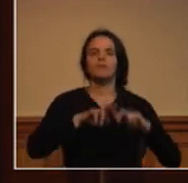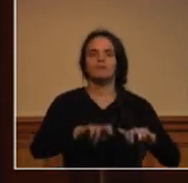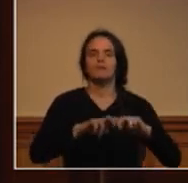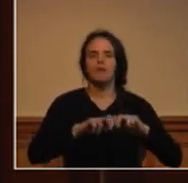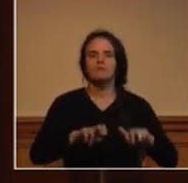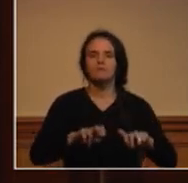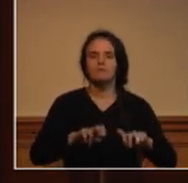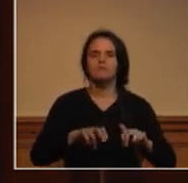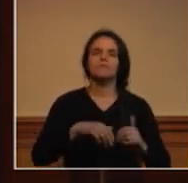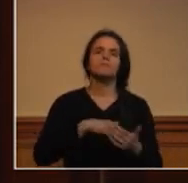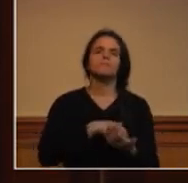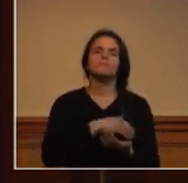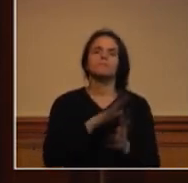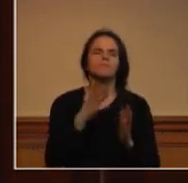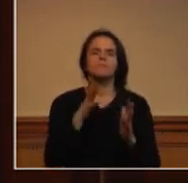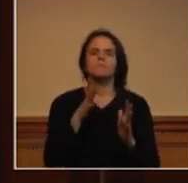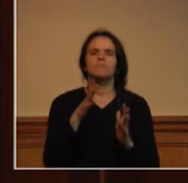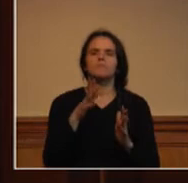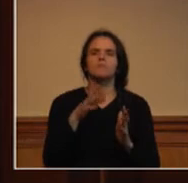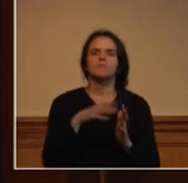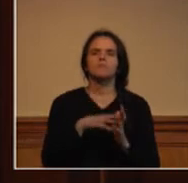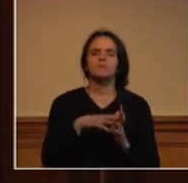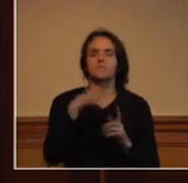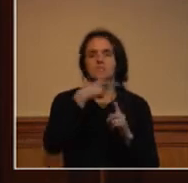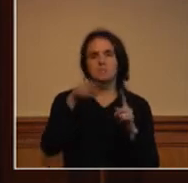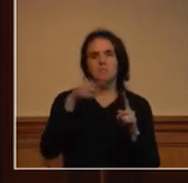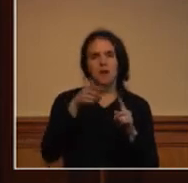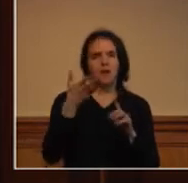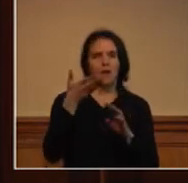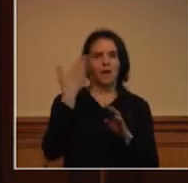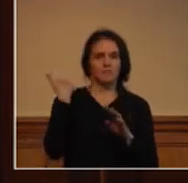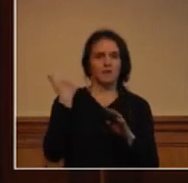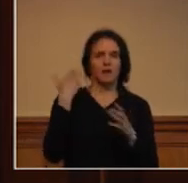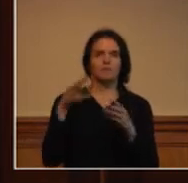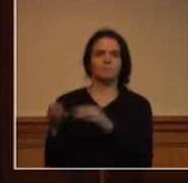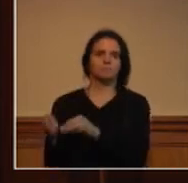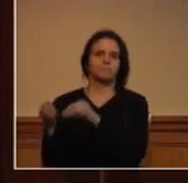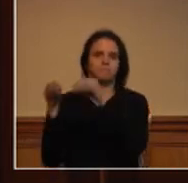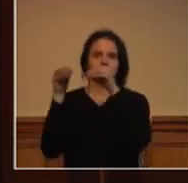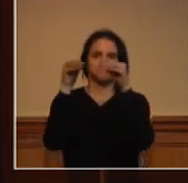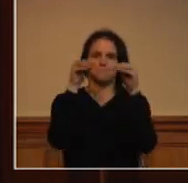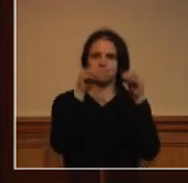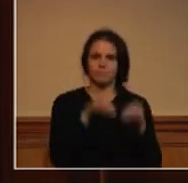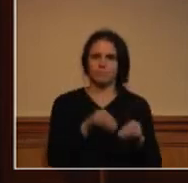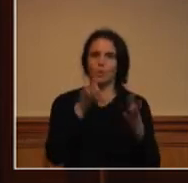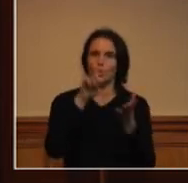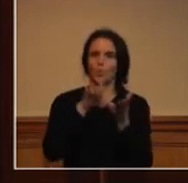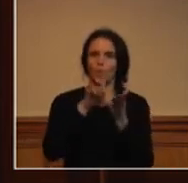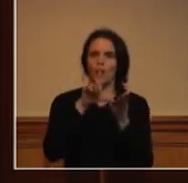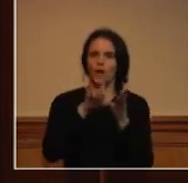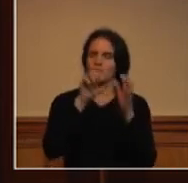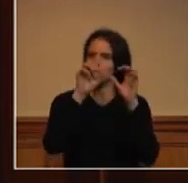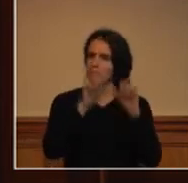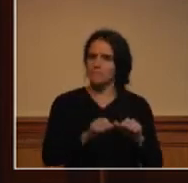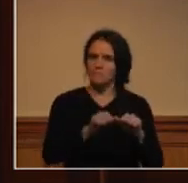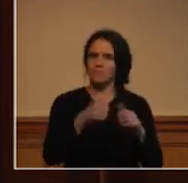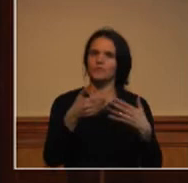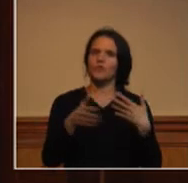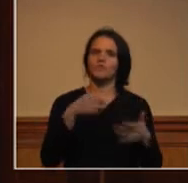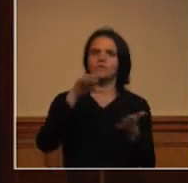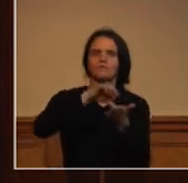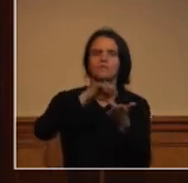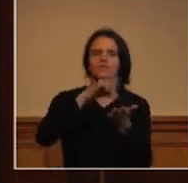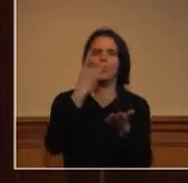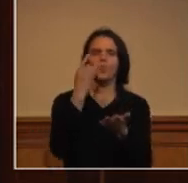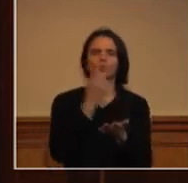investigación y hace un par de semanas la trasladamos a su ubicación definitiva, que es el Centro